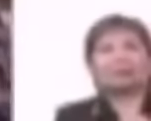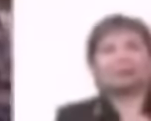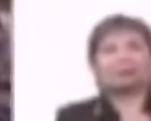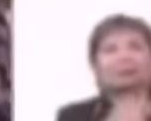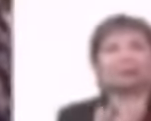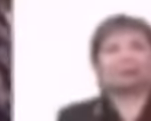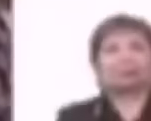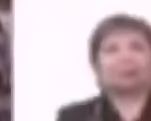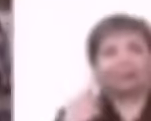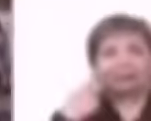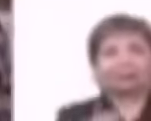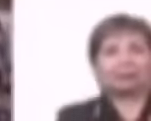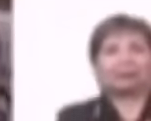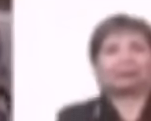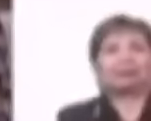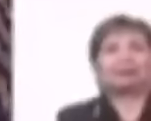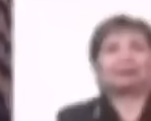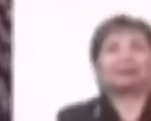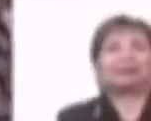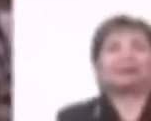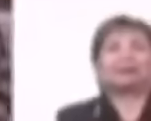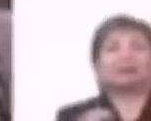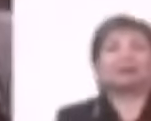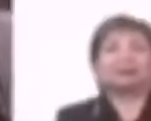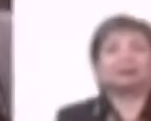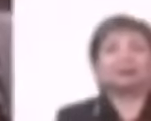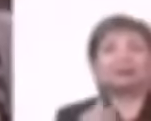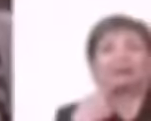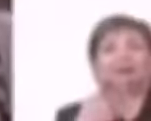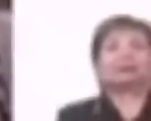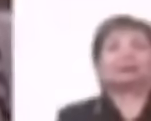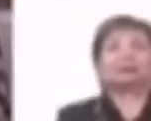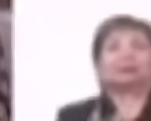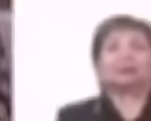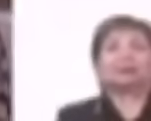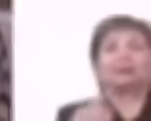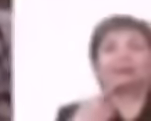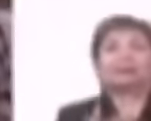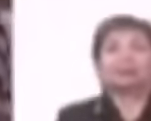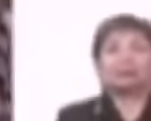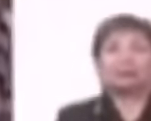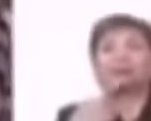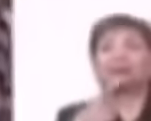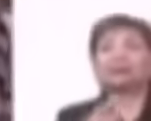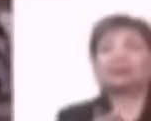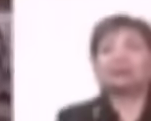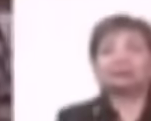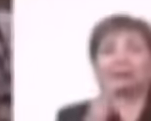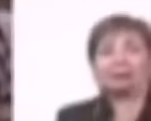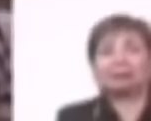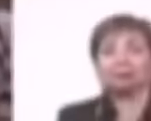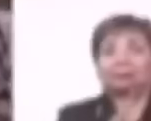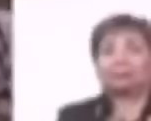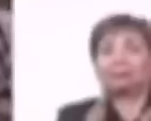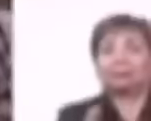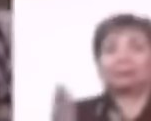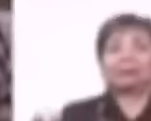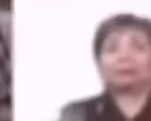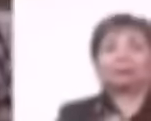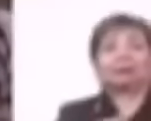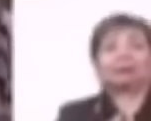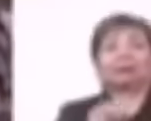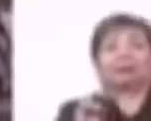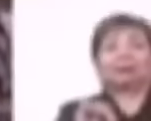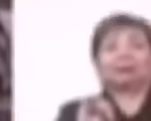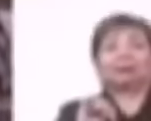corresponde por lo que estoy señalando. Incluso, por ejemplo, en el caso de las enmiendas, ¿no es cierto? Ese procedimiento, incluso para modificaciones de